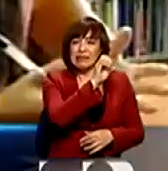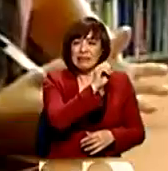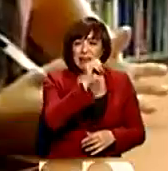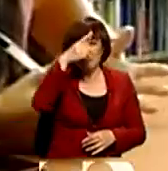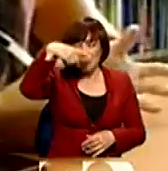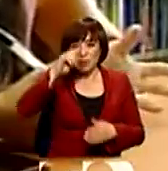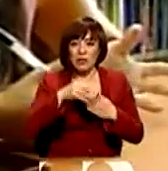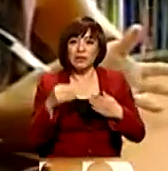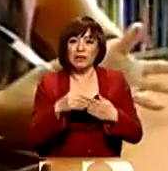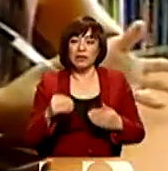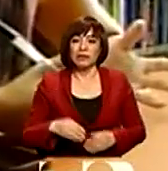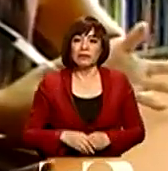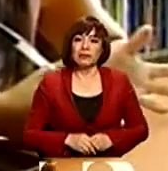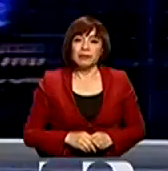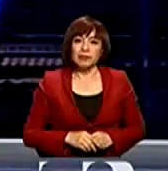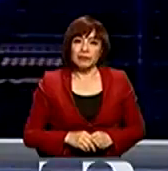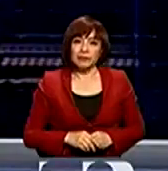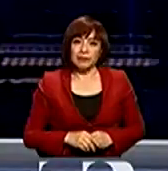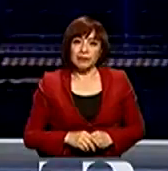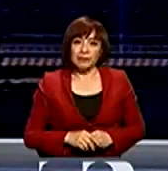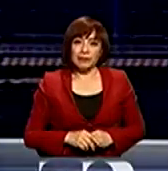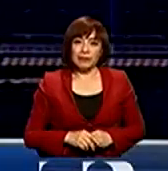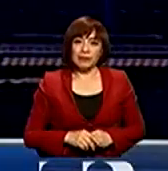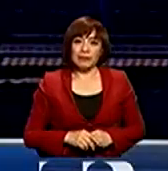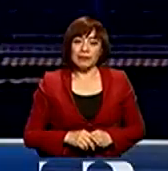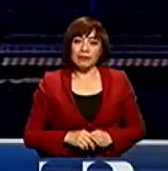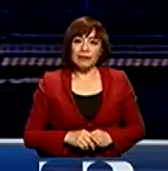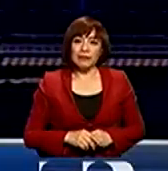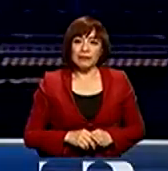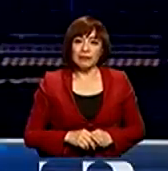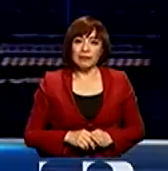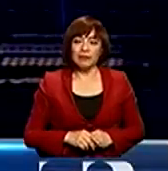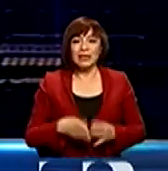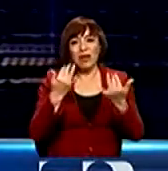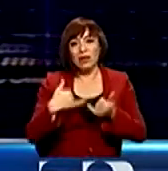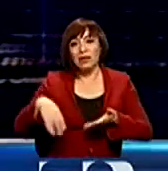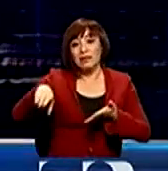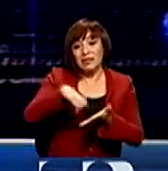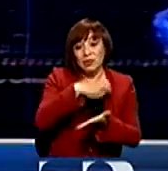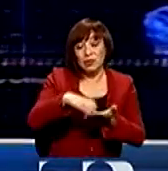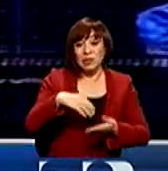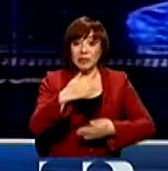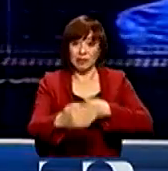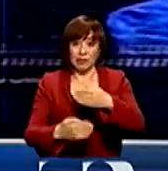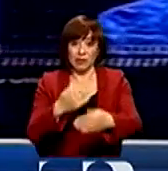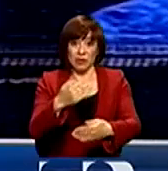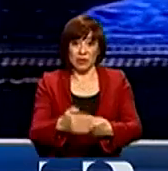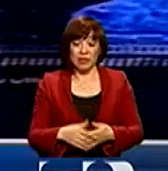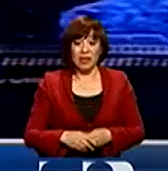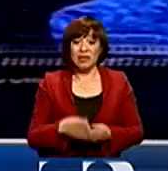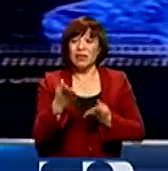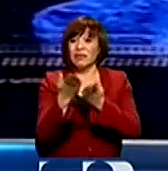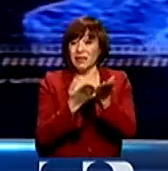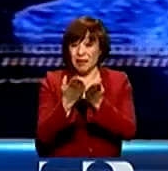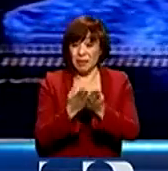4.100 millones de dólares. Joana Ramos, 24 horas. Existen dudas sobre el proceso de concesión de servicios a empresas